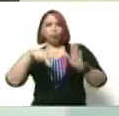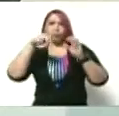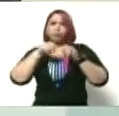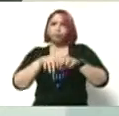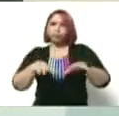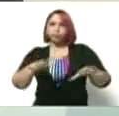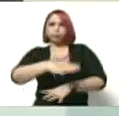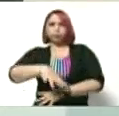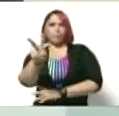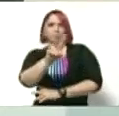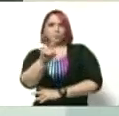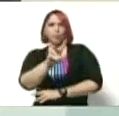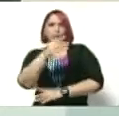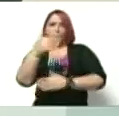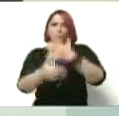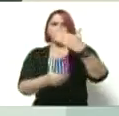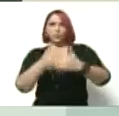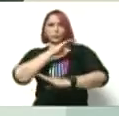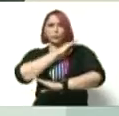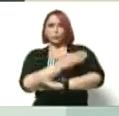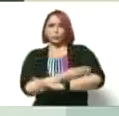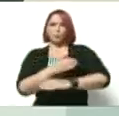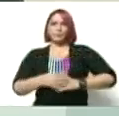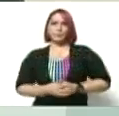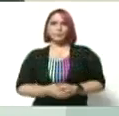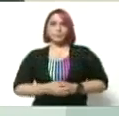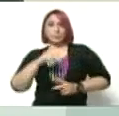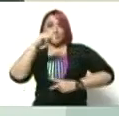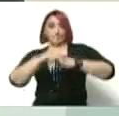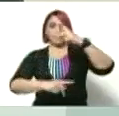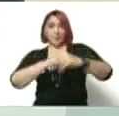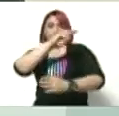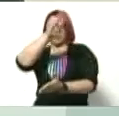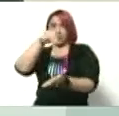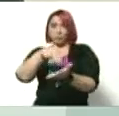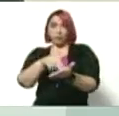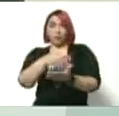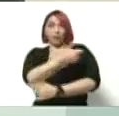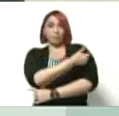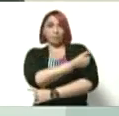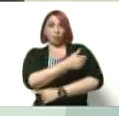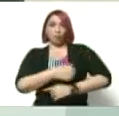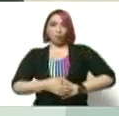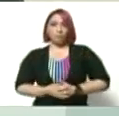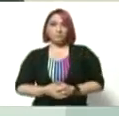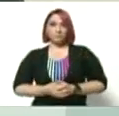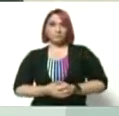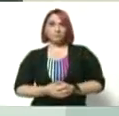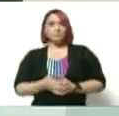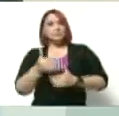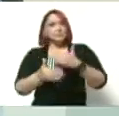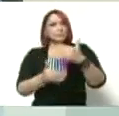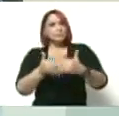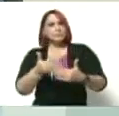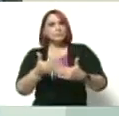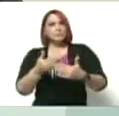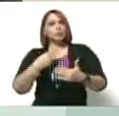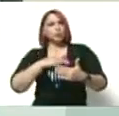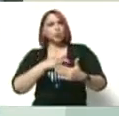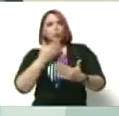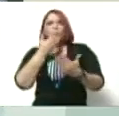en un proceso de intensificación del plan nacional de vacunación proceso de intensificación hemos pedido